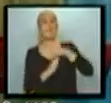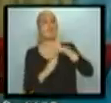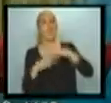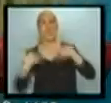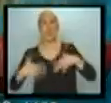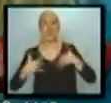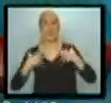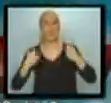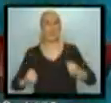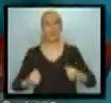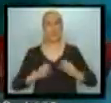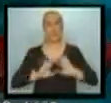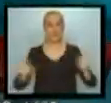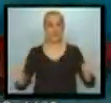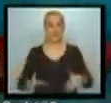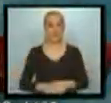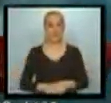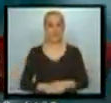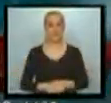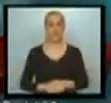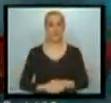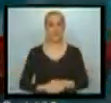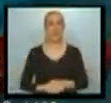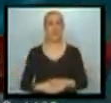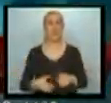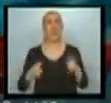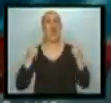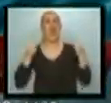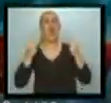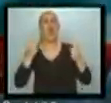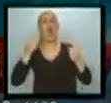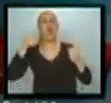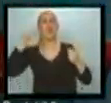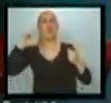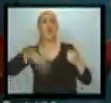Es nuestro. Mascherano, dejaste no. todo. Romero, Mascherano, es el mejor.